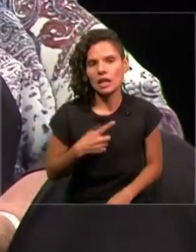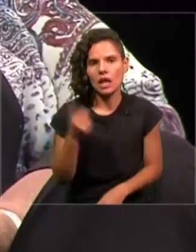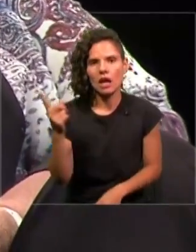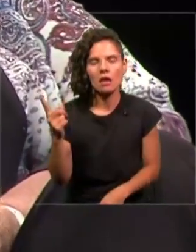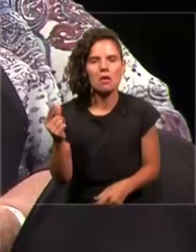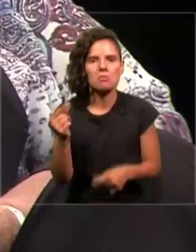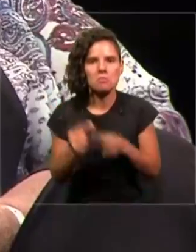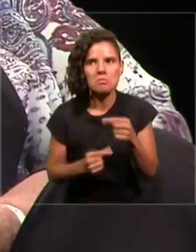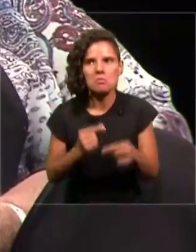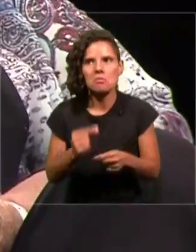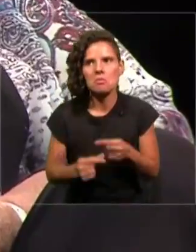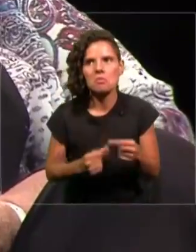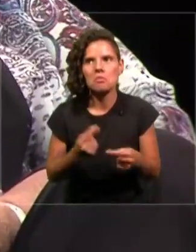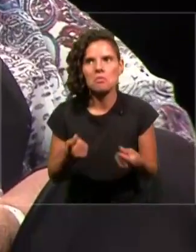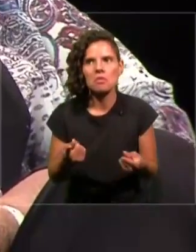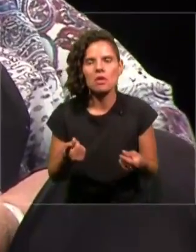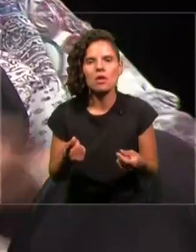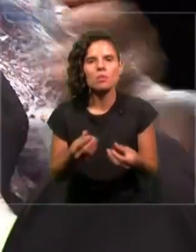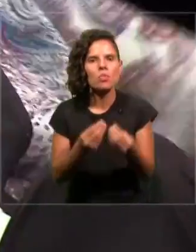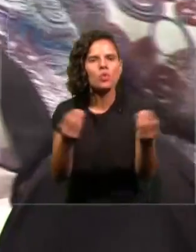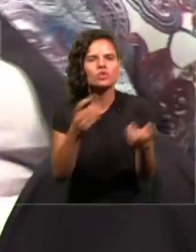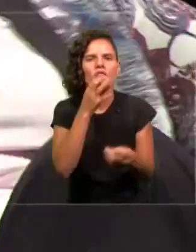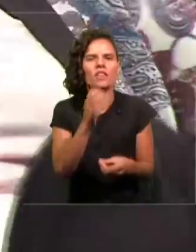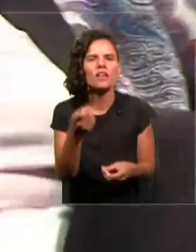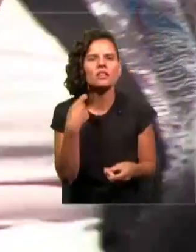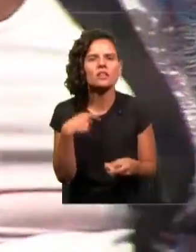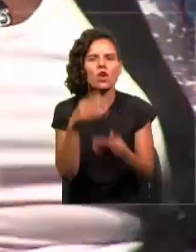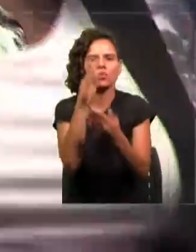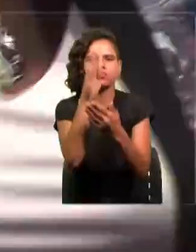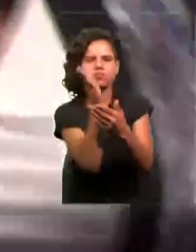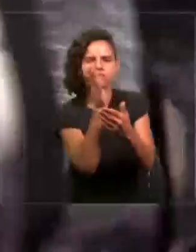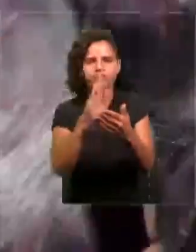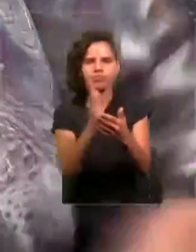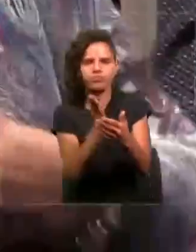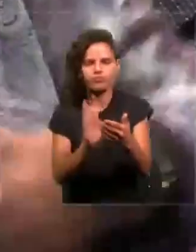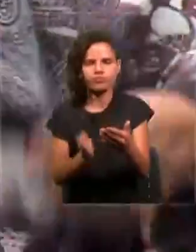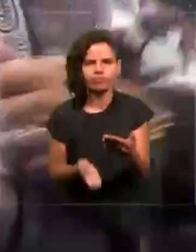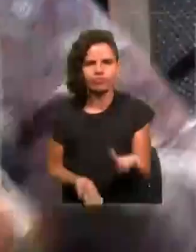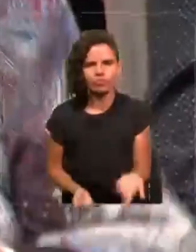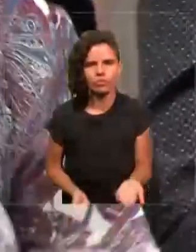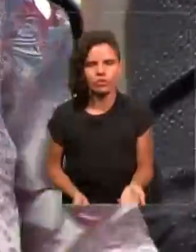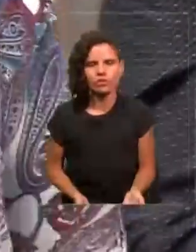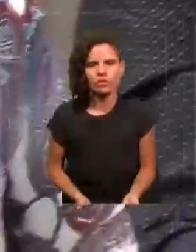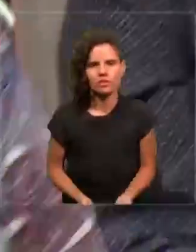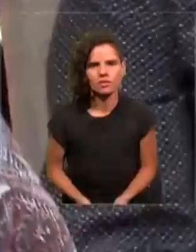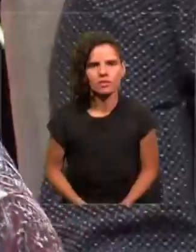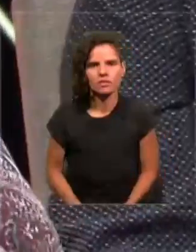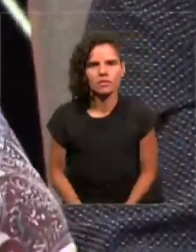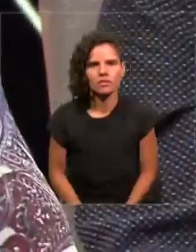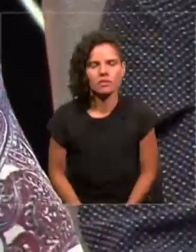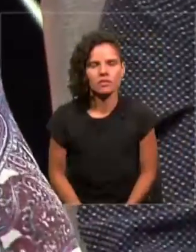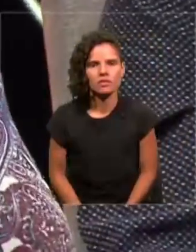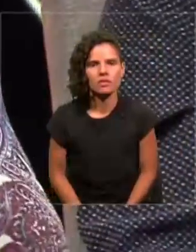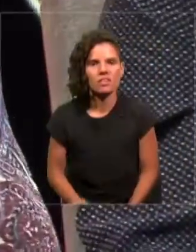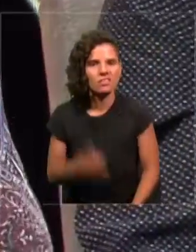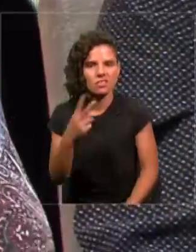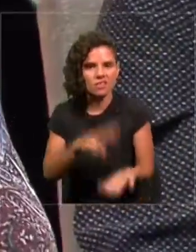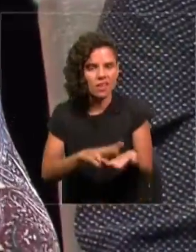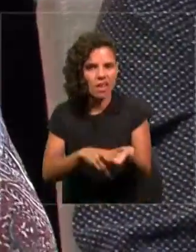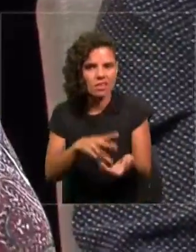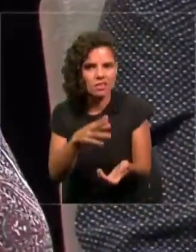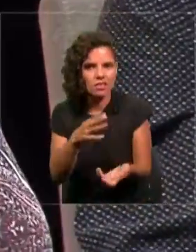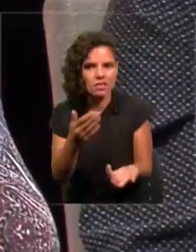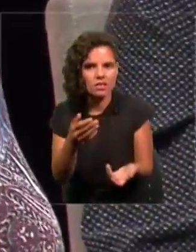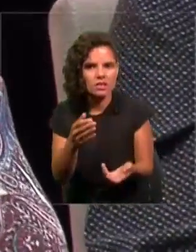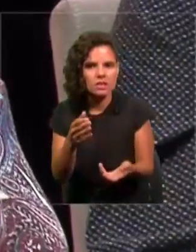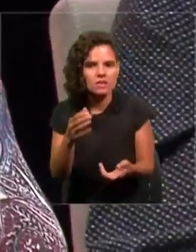moda la palabra la grieta. La verdad es que es ridículo, porque no, sin grieta no